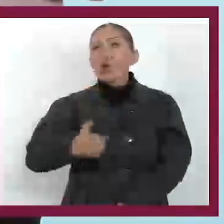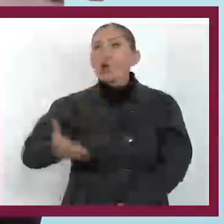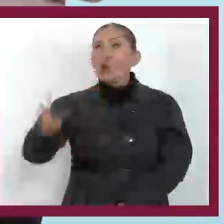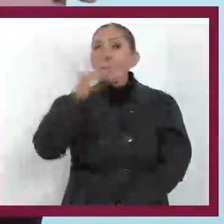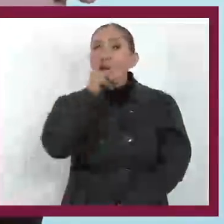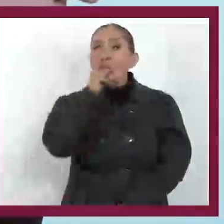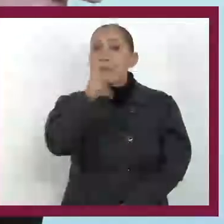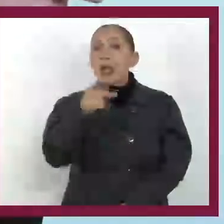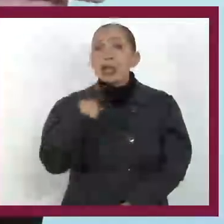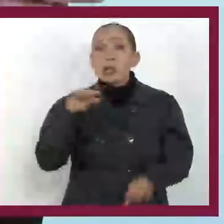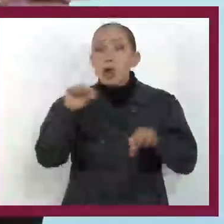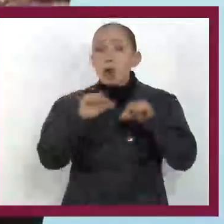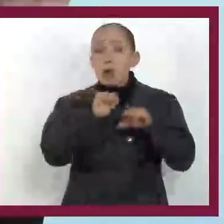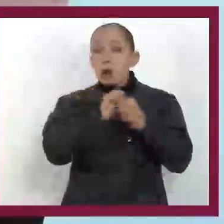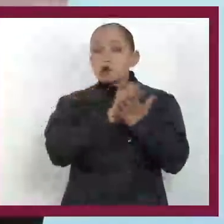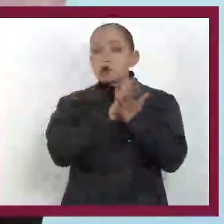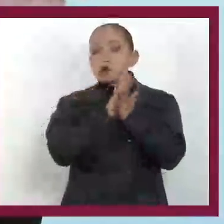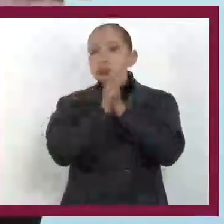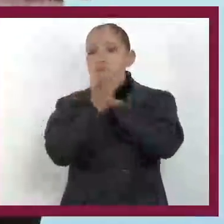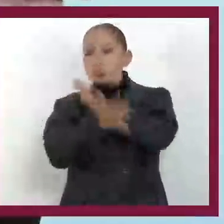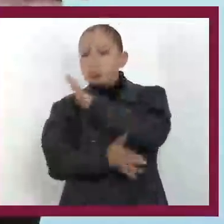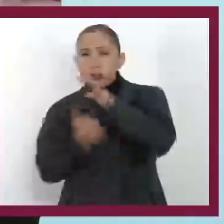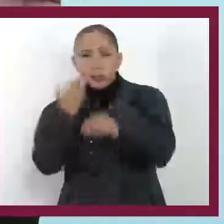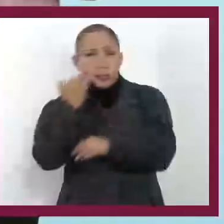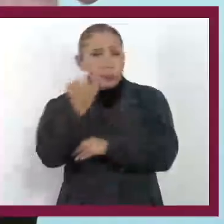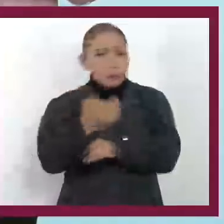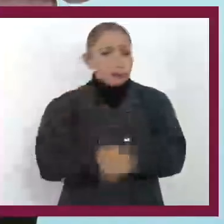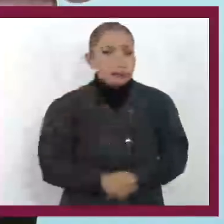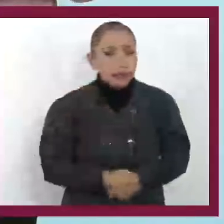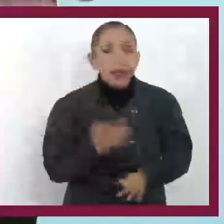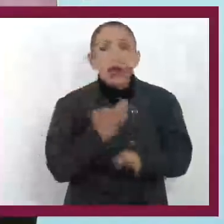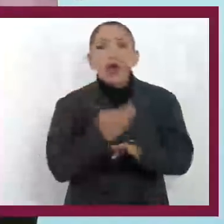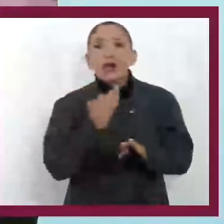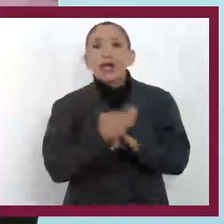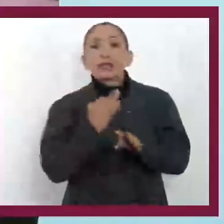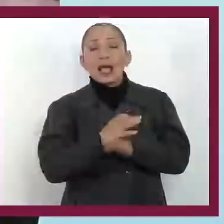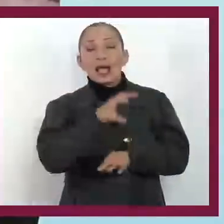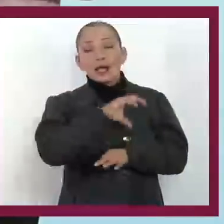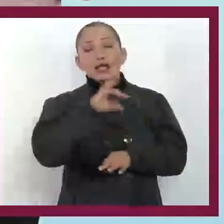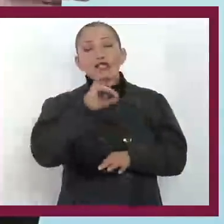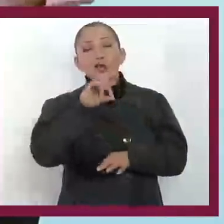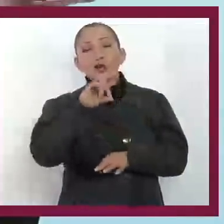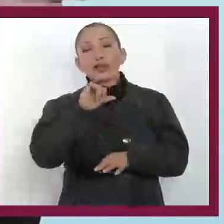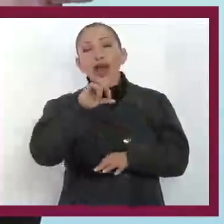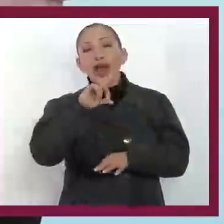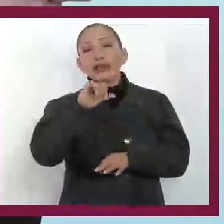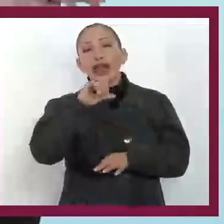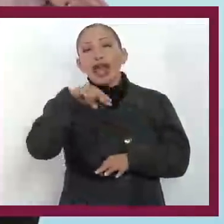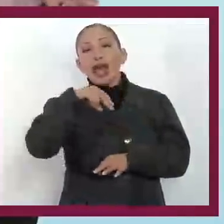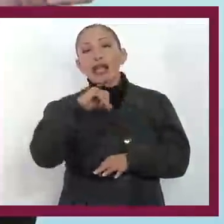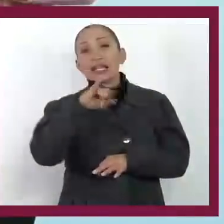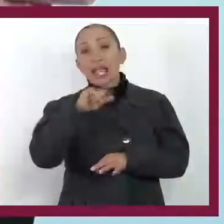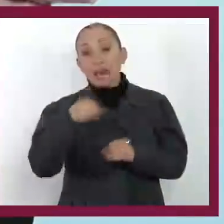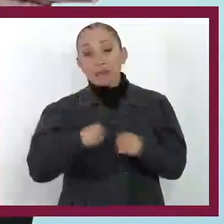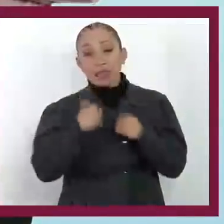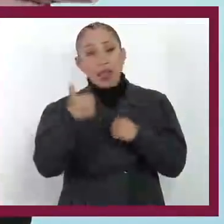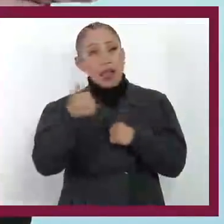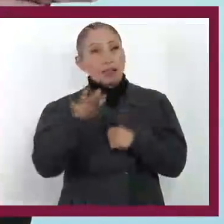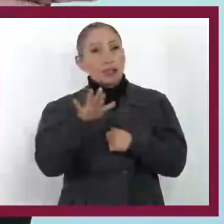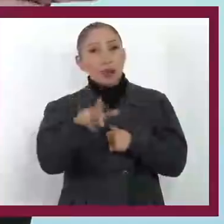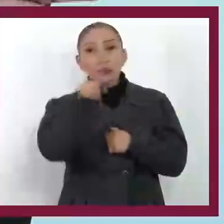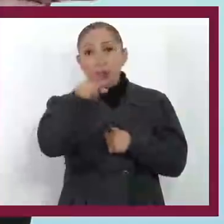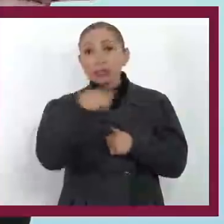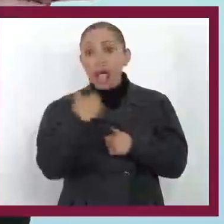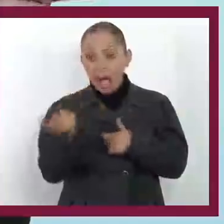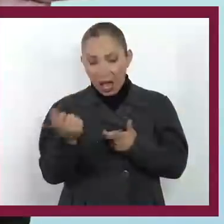y ha ido transformándose a lo largo del tiempo. Actualmente, la ciudadanía es una forma de vida. Ustedes